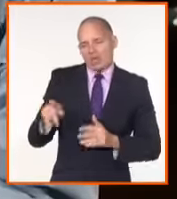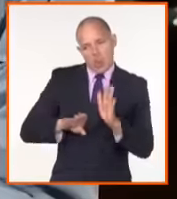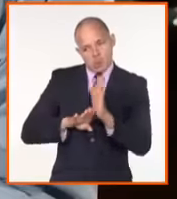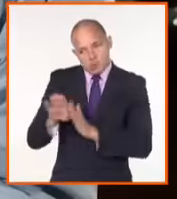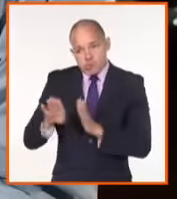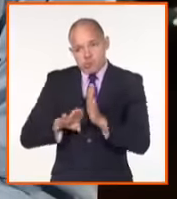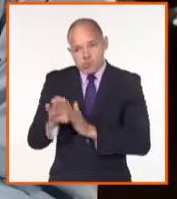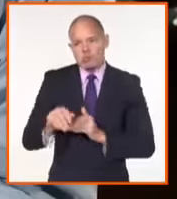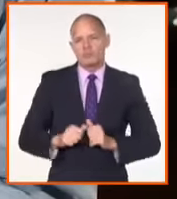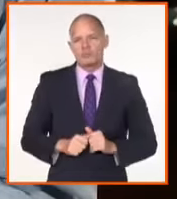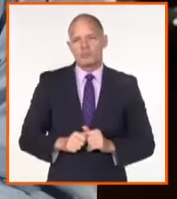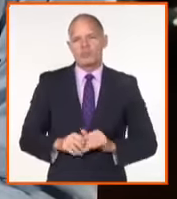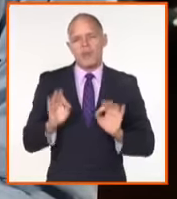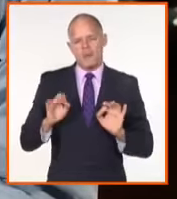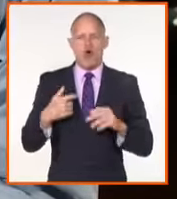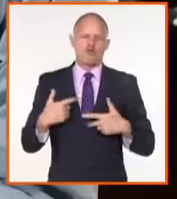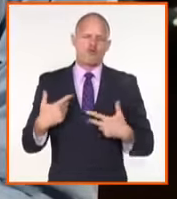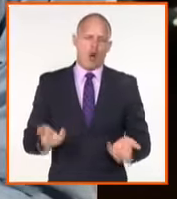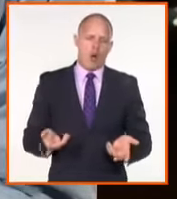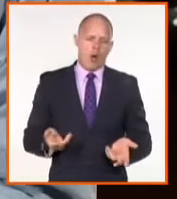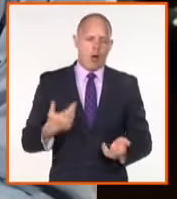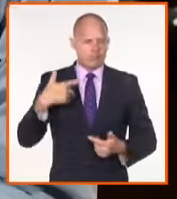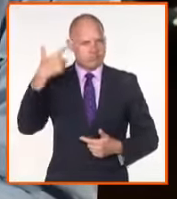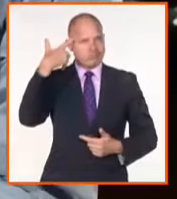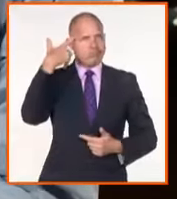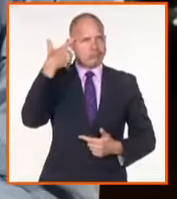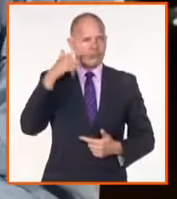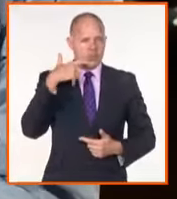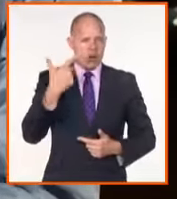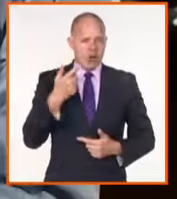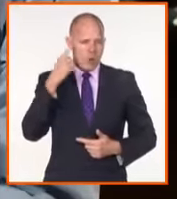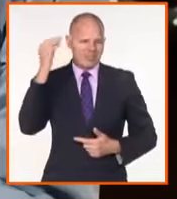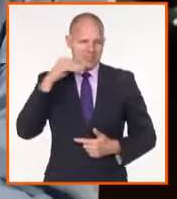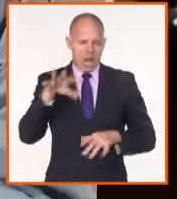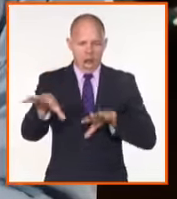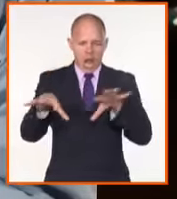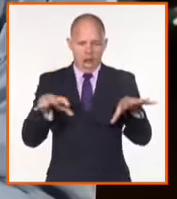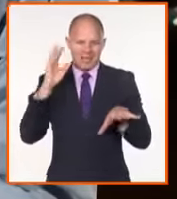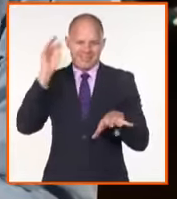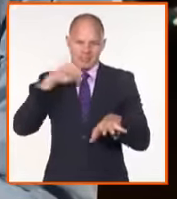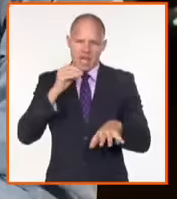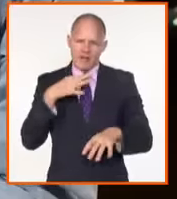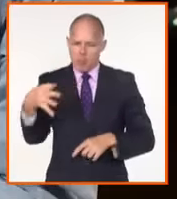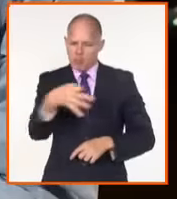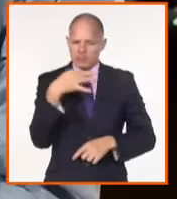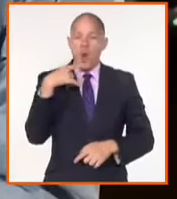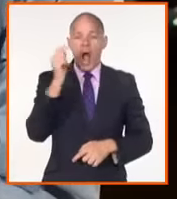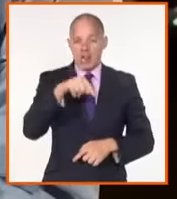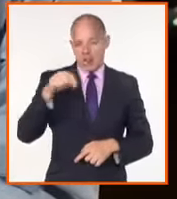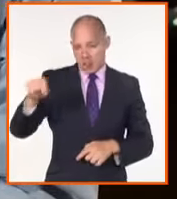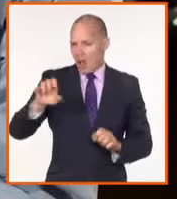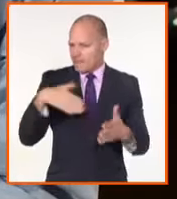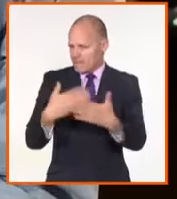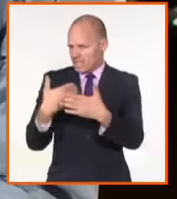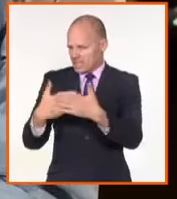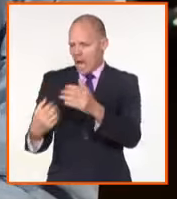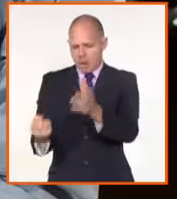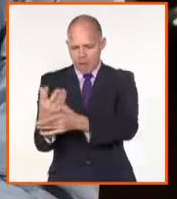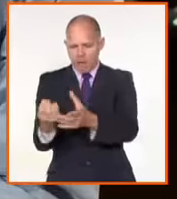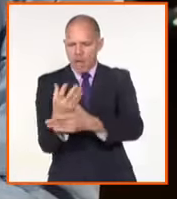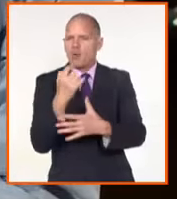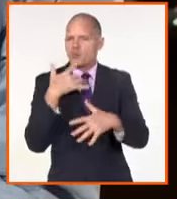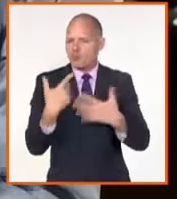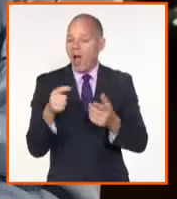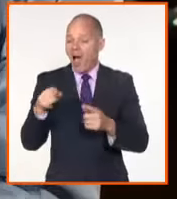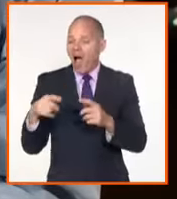mirada hacia los proyectos de desarrollo local, se han creado varias empresas municipales, por ejemplo, para la producción de